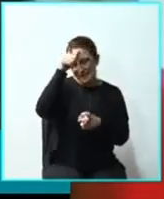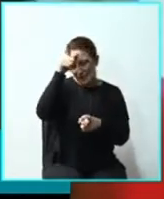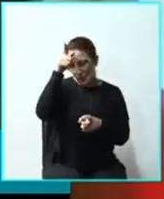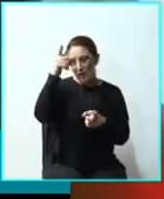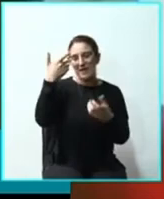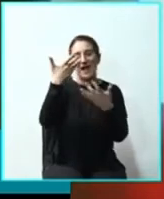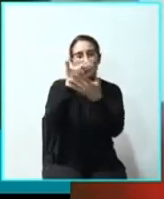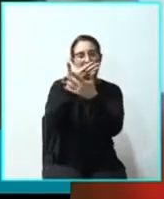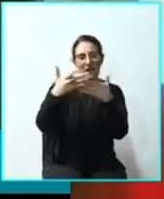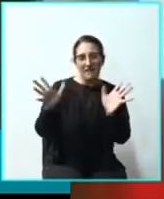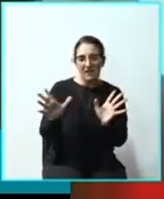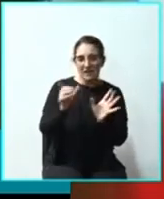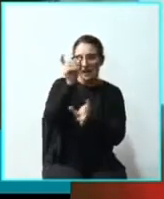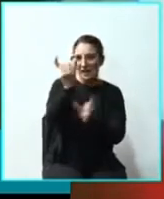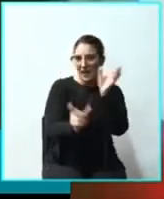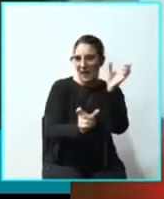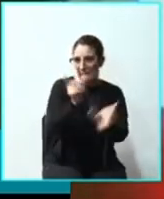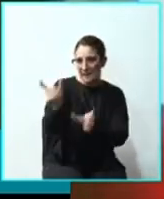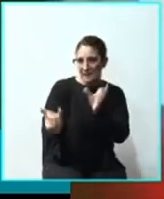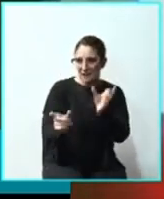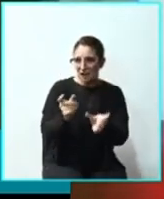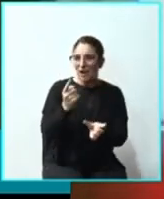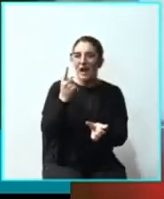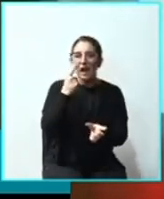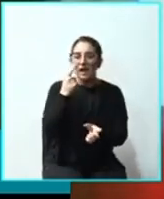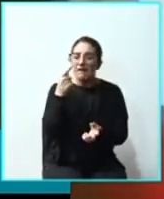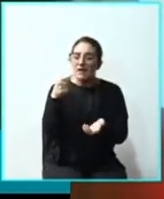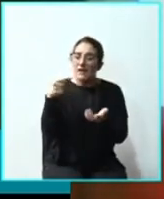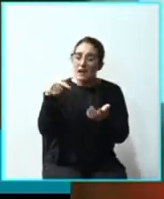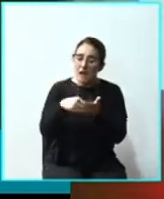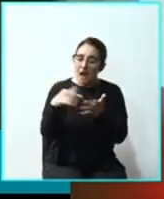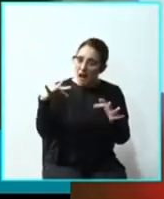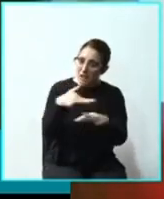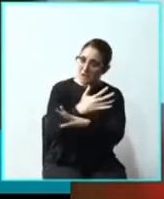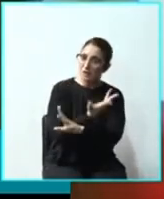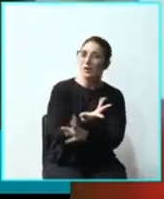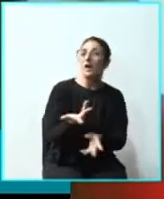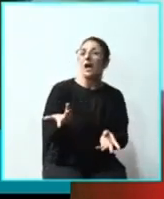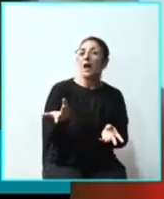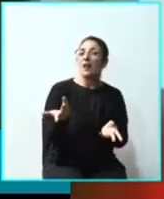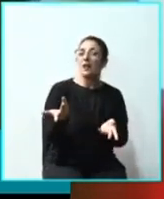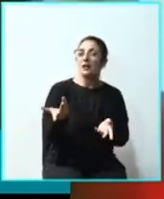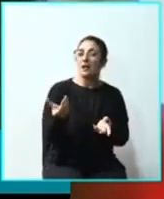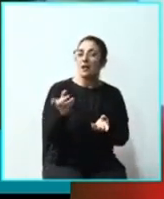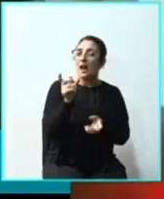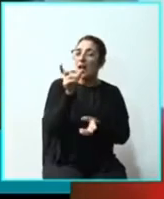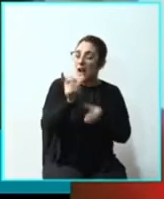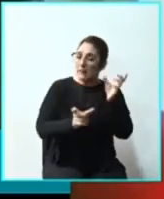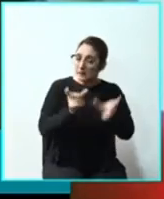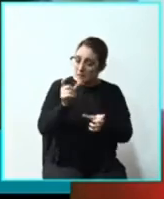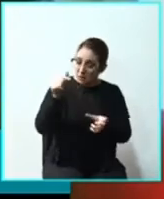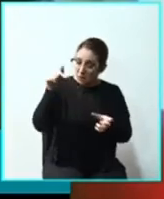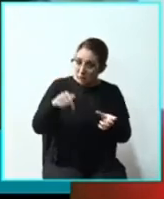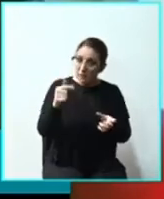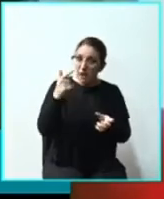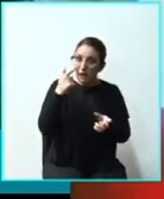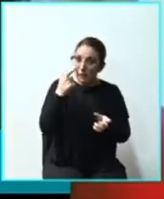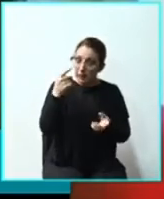de los argentinos que vivimos en esta ciudad, de las personas, de los habitantes que vivimos en esta